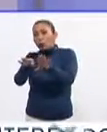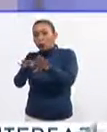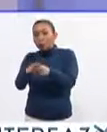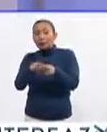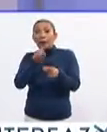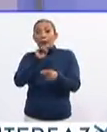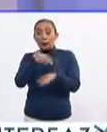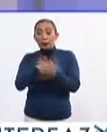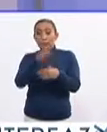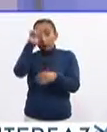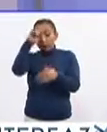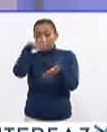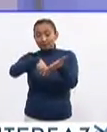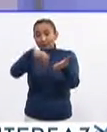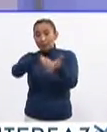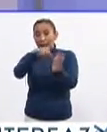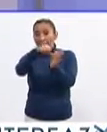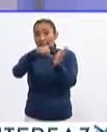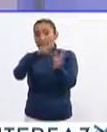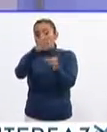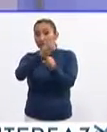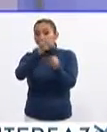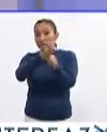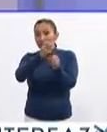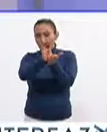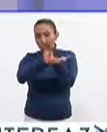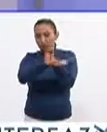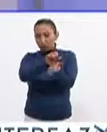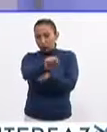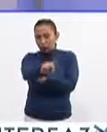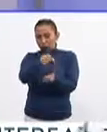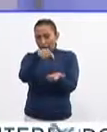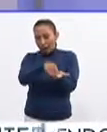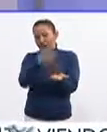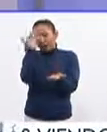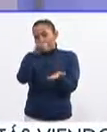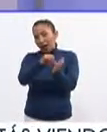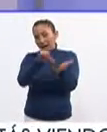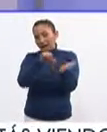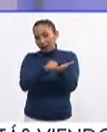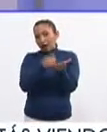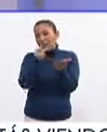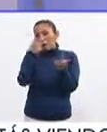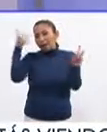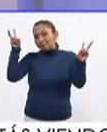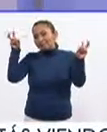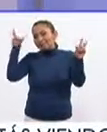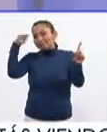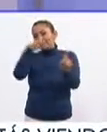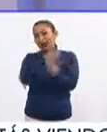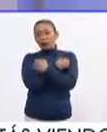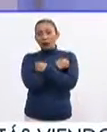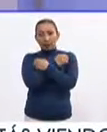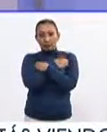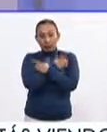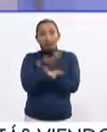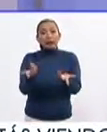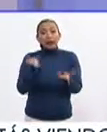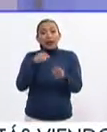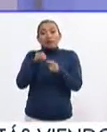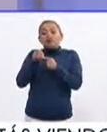está proponiendo una reforma al artículo 3º constitucional, ya saben, el artículo dedicado a la educación